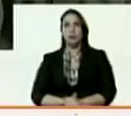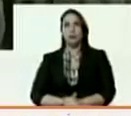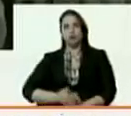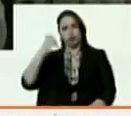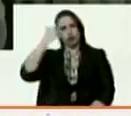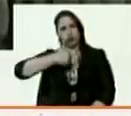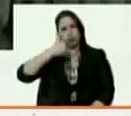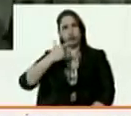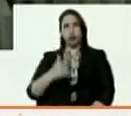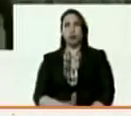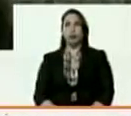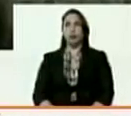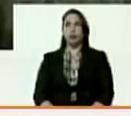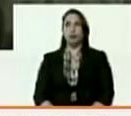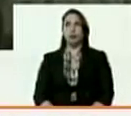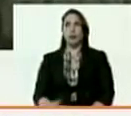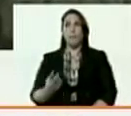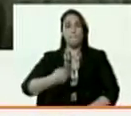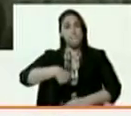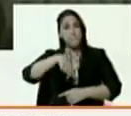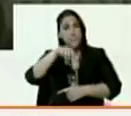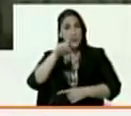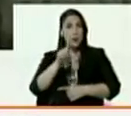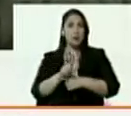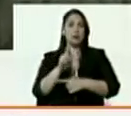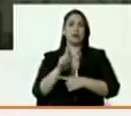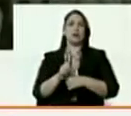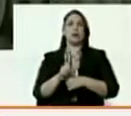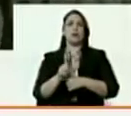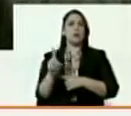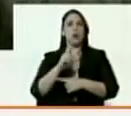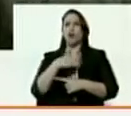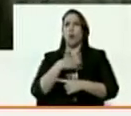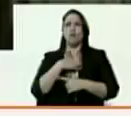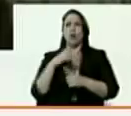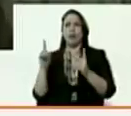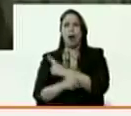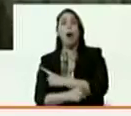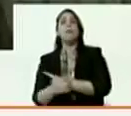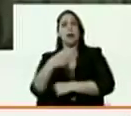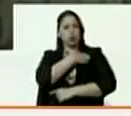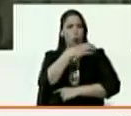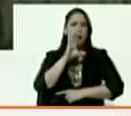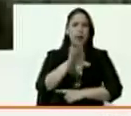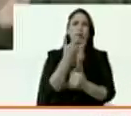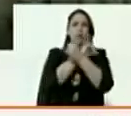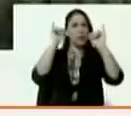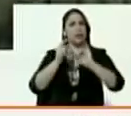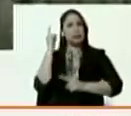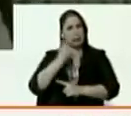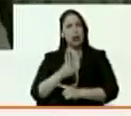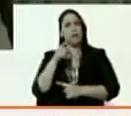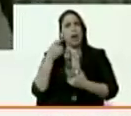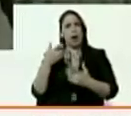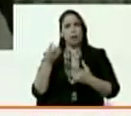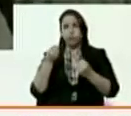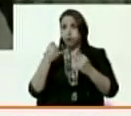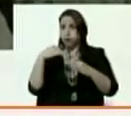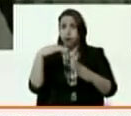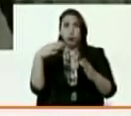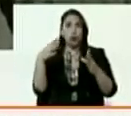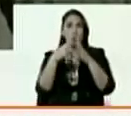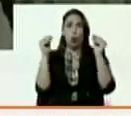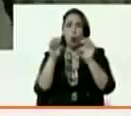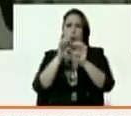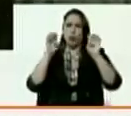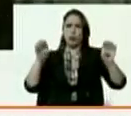firmeza en sus principios indeclinables, de soberanía, de independencia. Ahí está todo, pues, en la